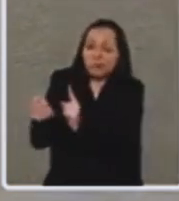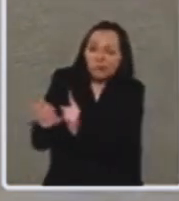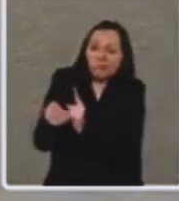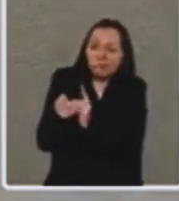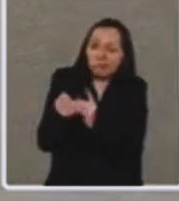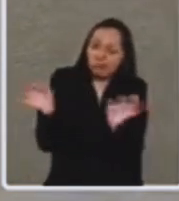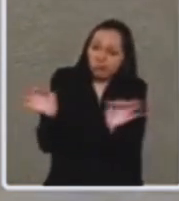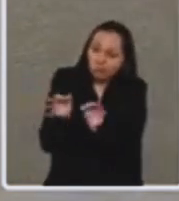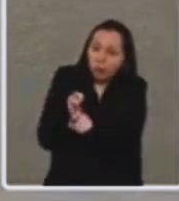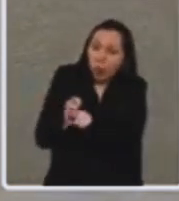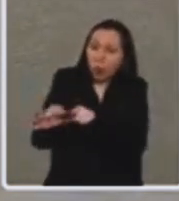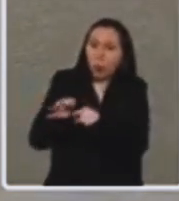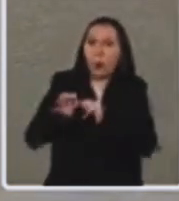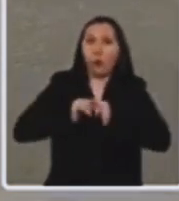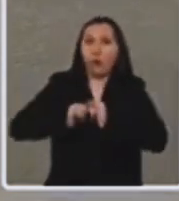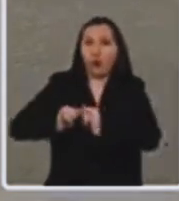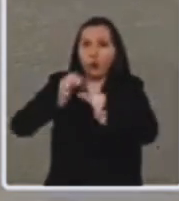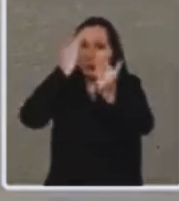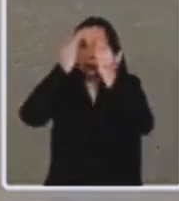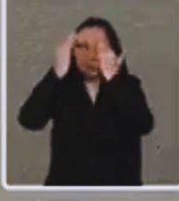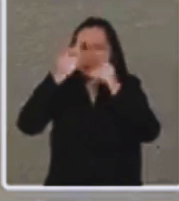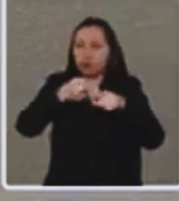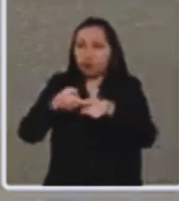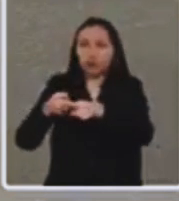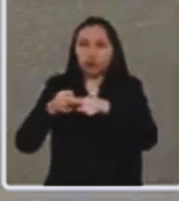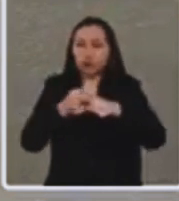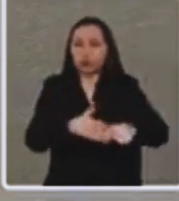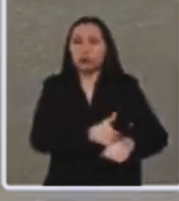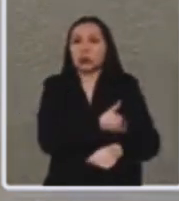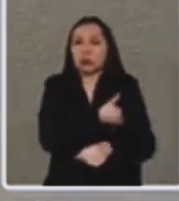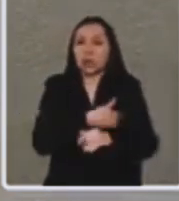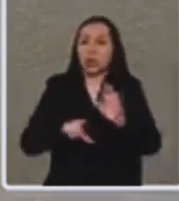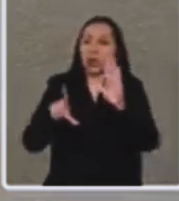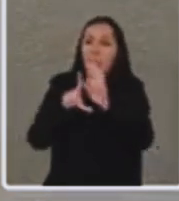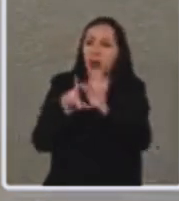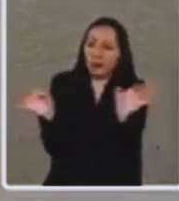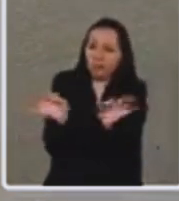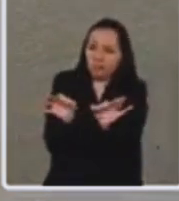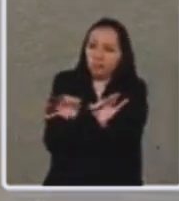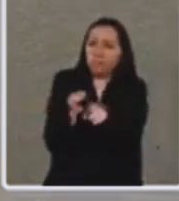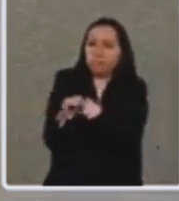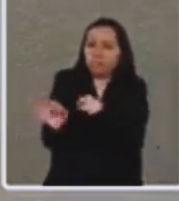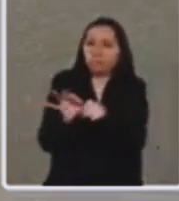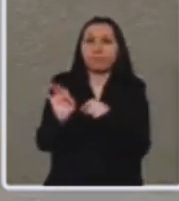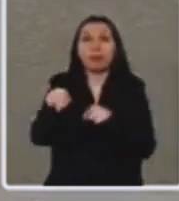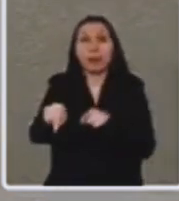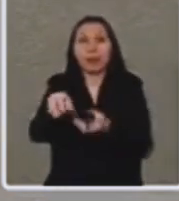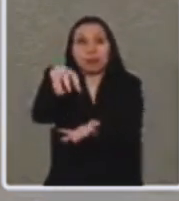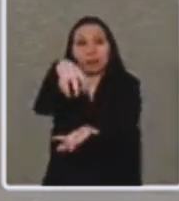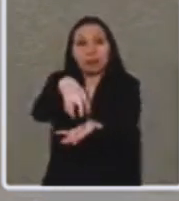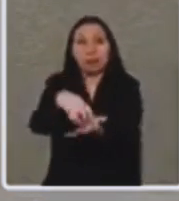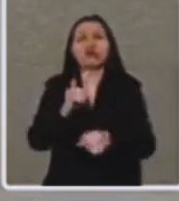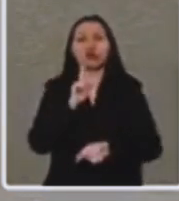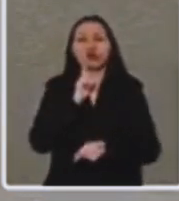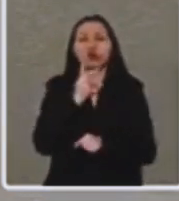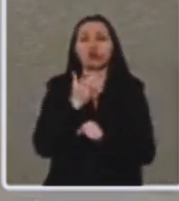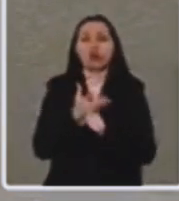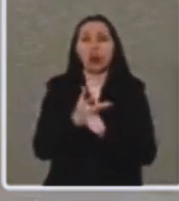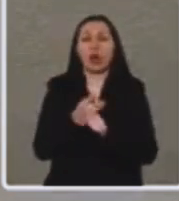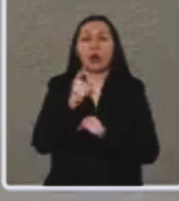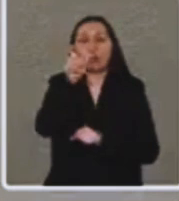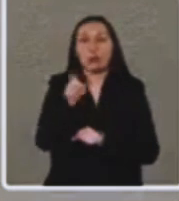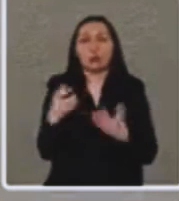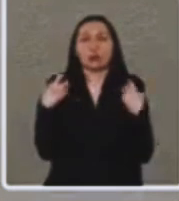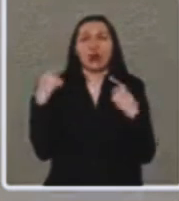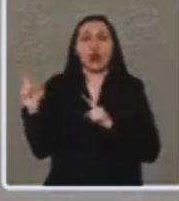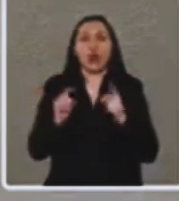contención, orientación, información psicológica, social y legal. Y para ello este centro contará con un